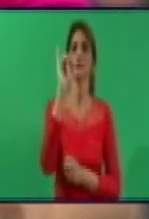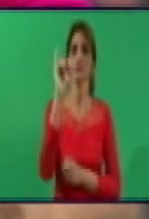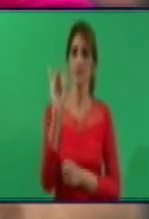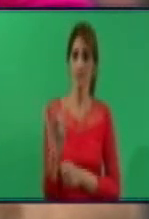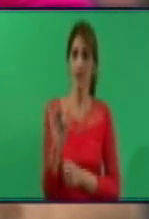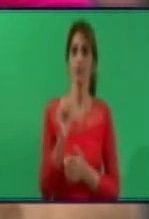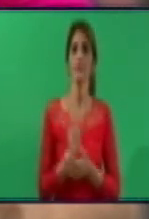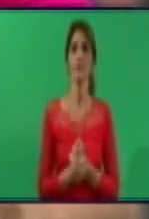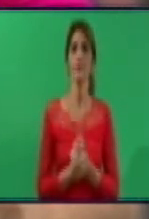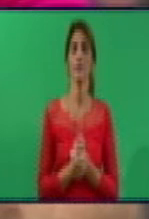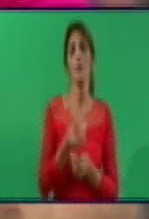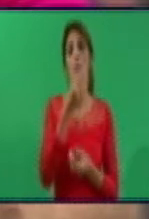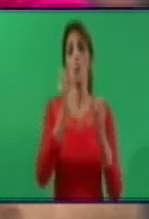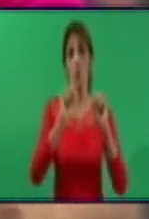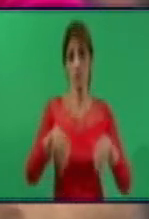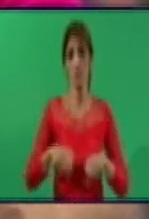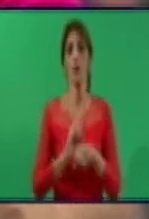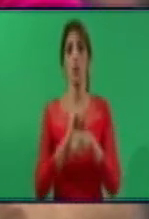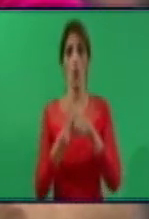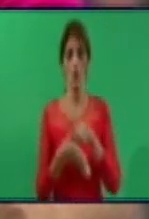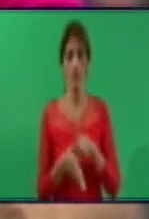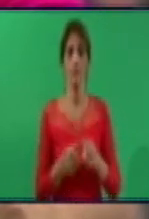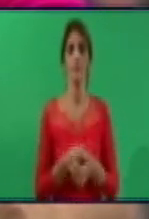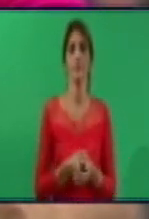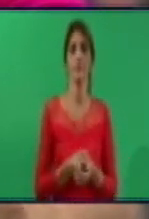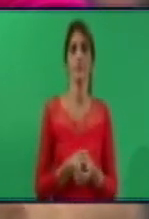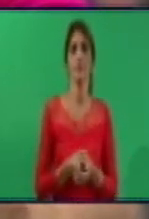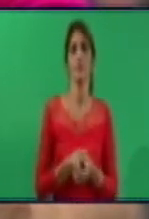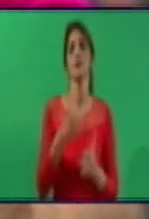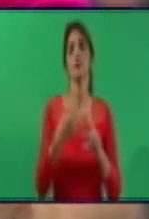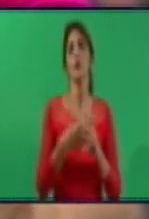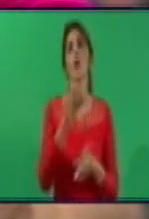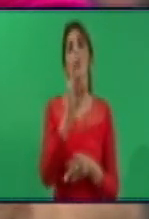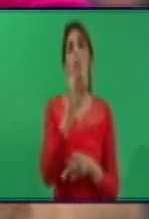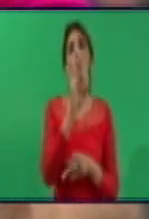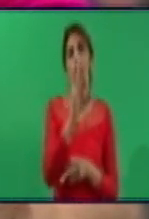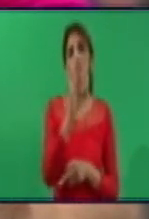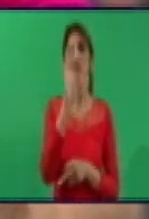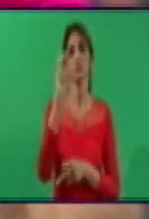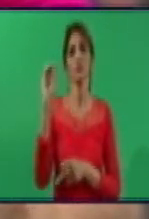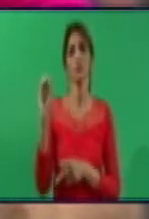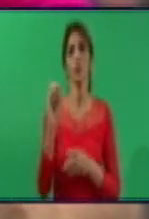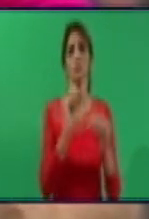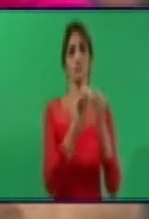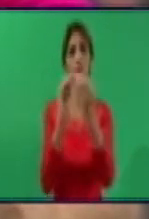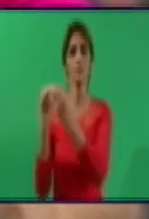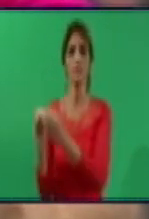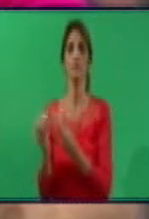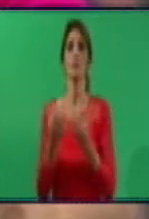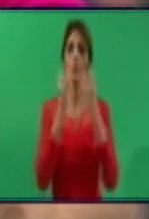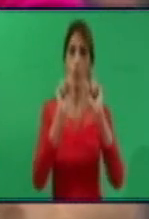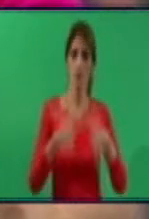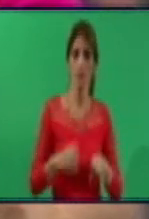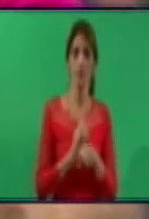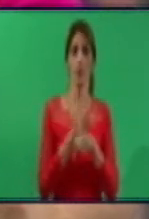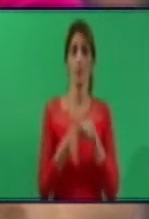tenemos 558 y 800 contactos. Y ya la provincia llega al total